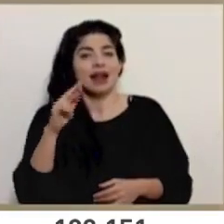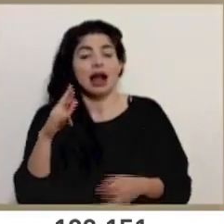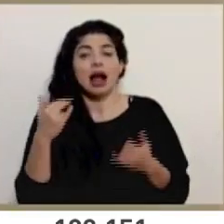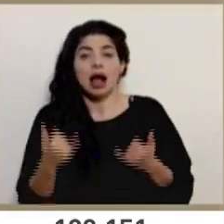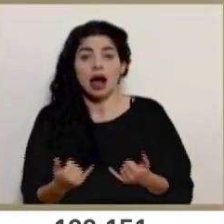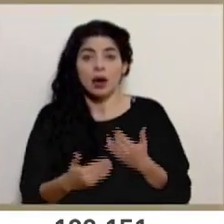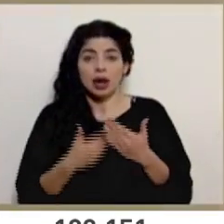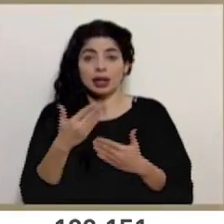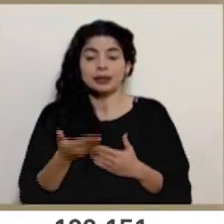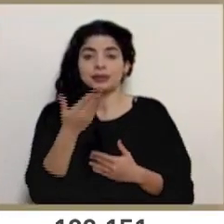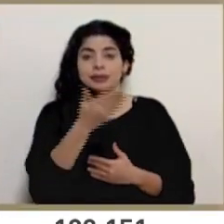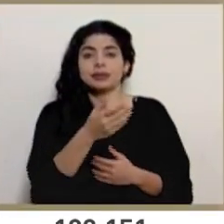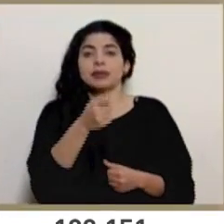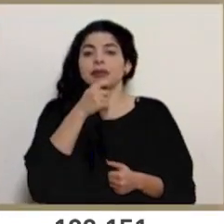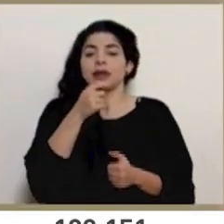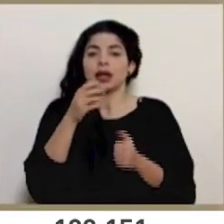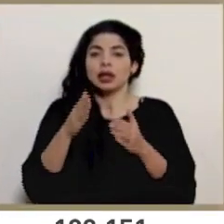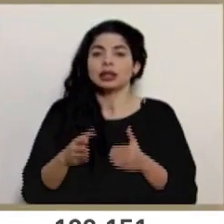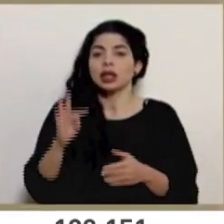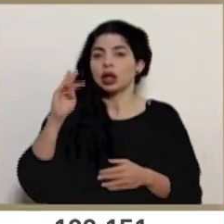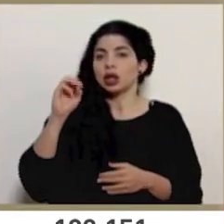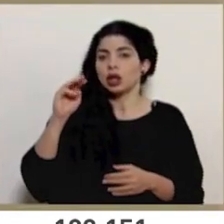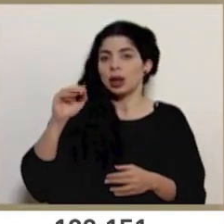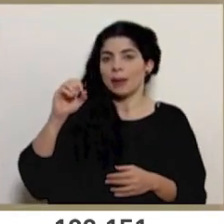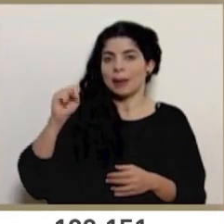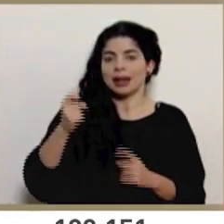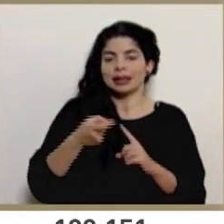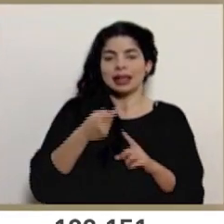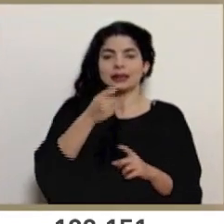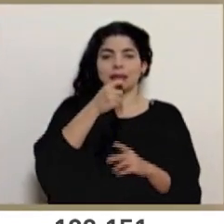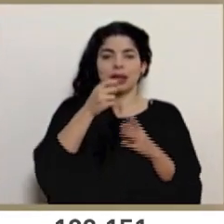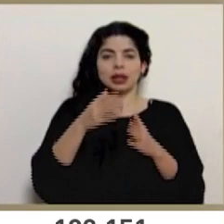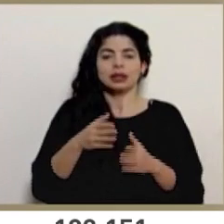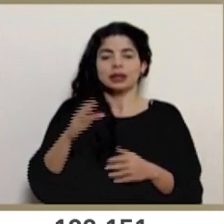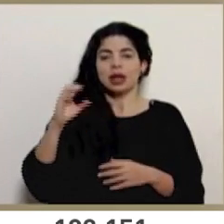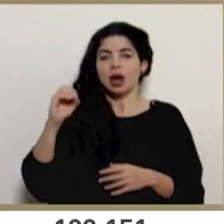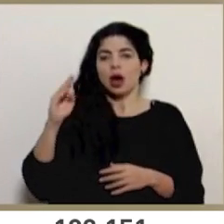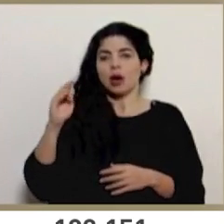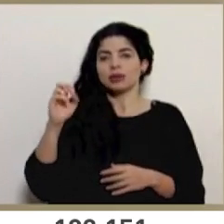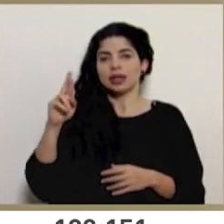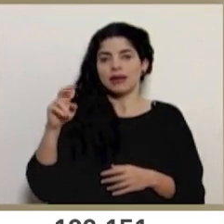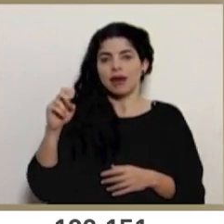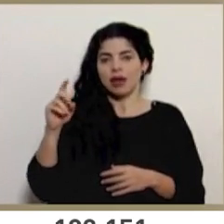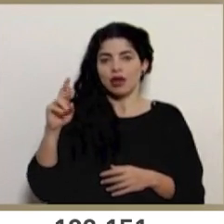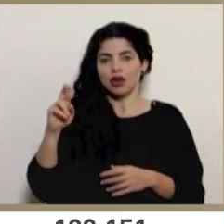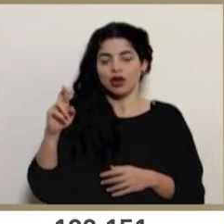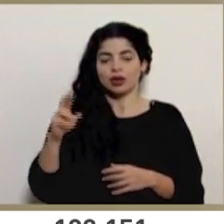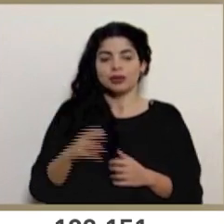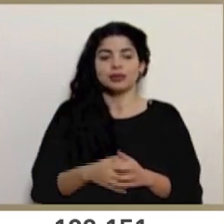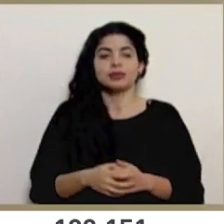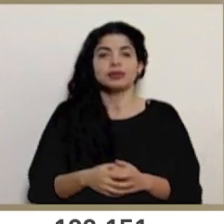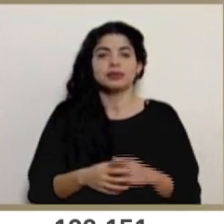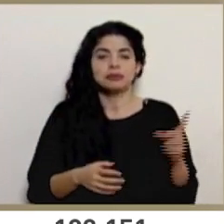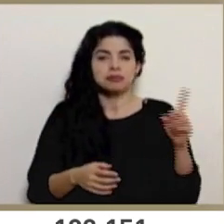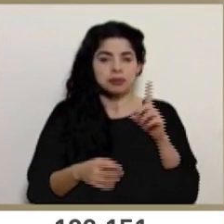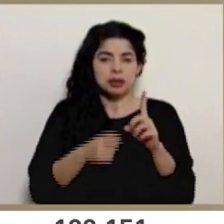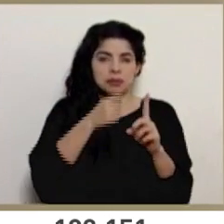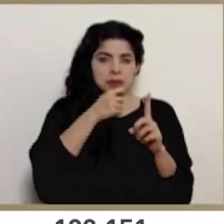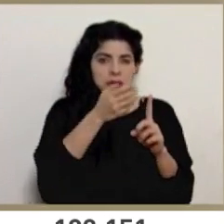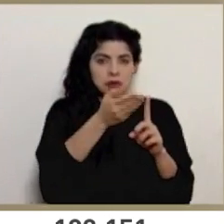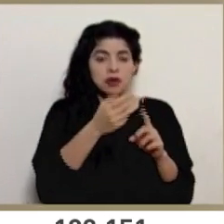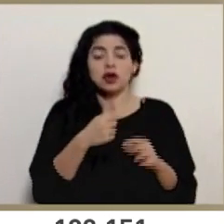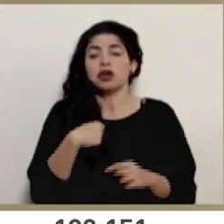a continuación al colega Tomás del medio El Observador. Únicamente mientras Tomás se acerca al micrófono,